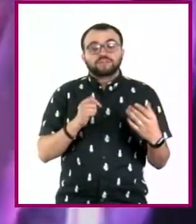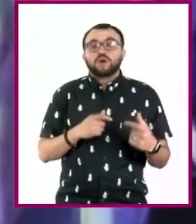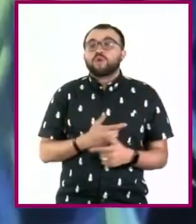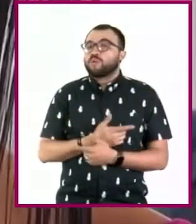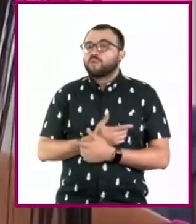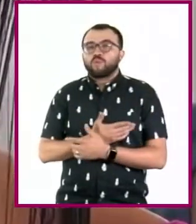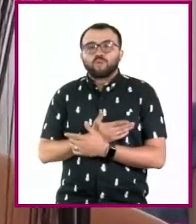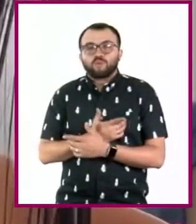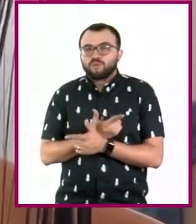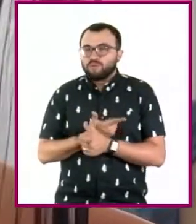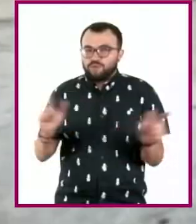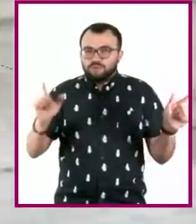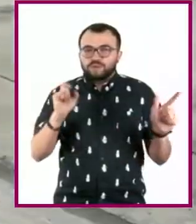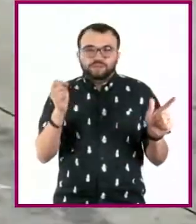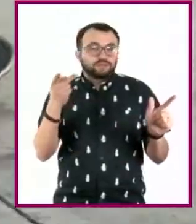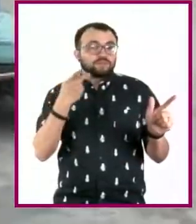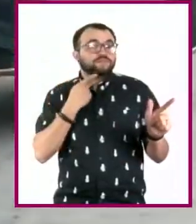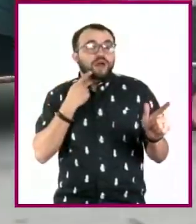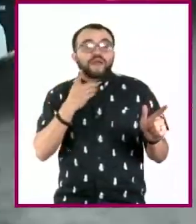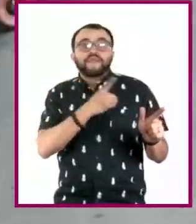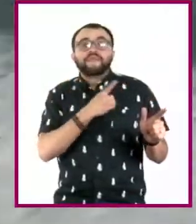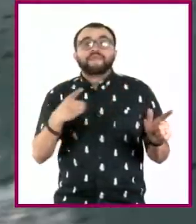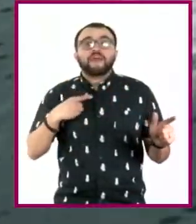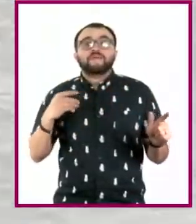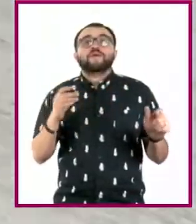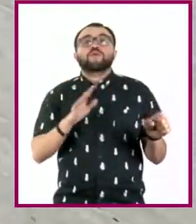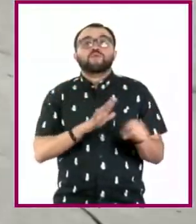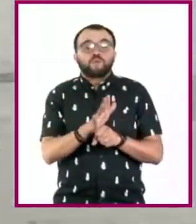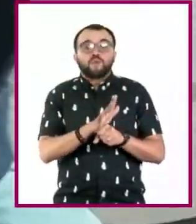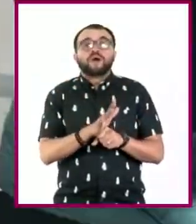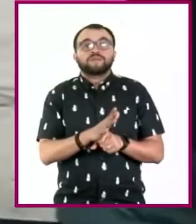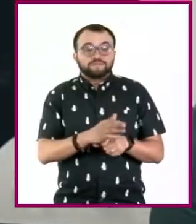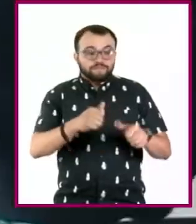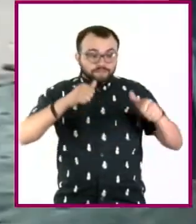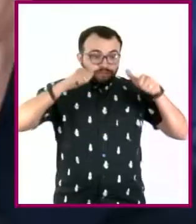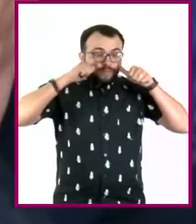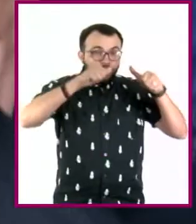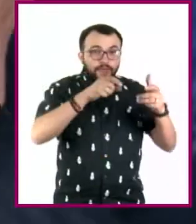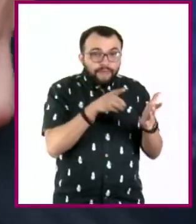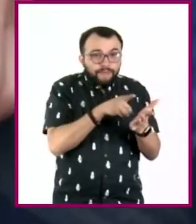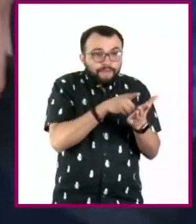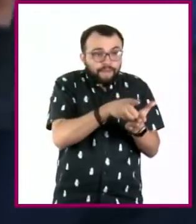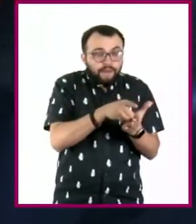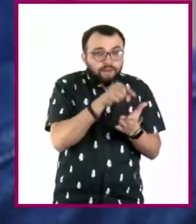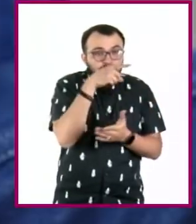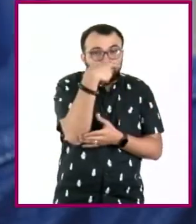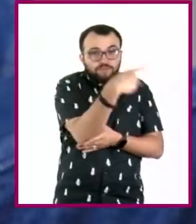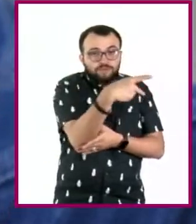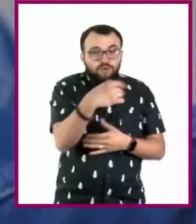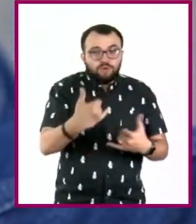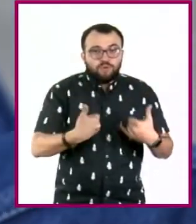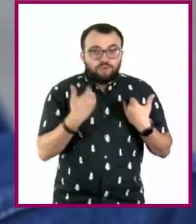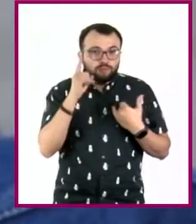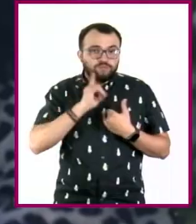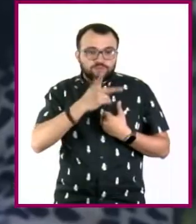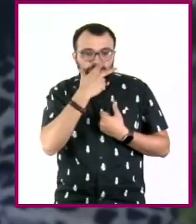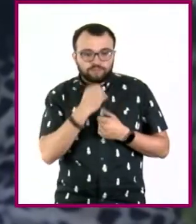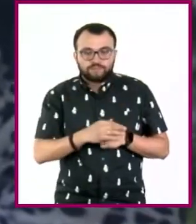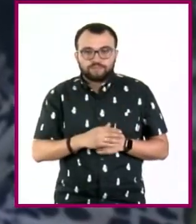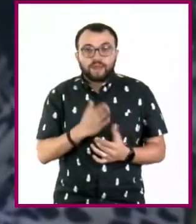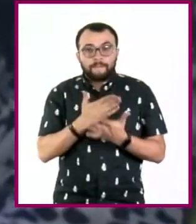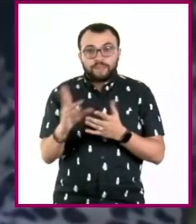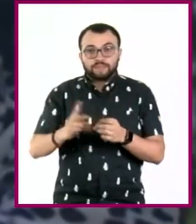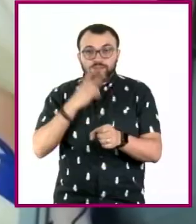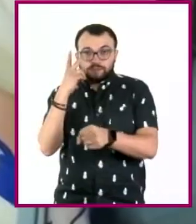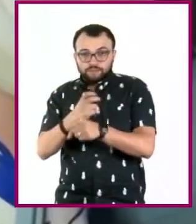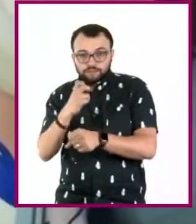política pública debe garantizar los derechos de las y los jóvenes. Además, en segundo lugar,